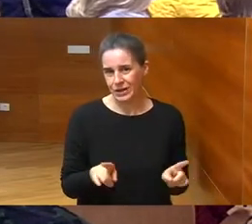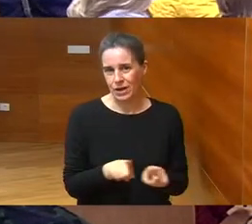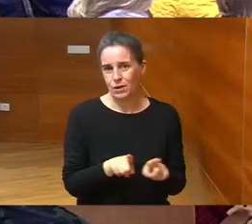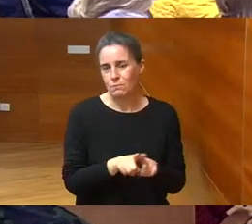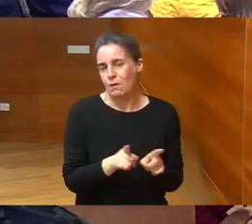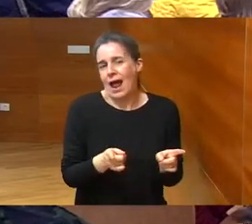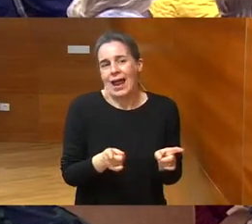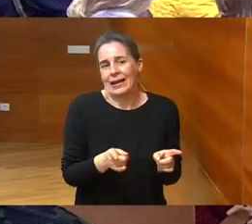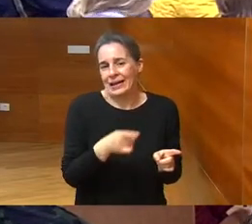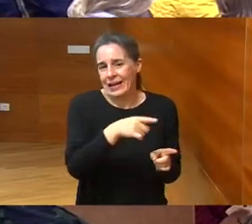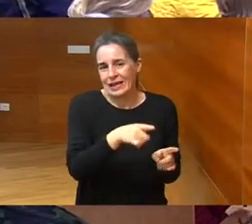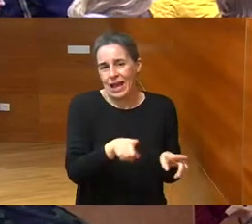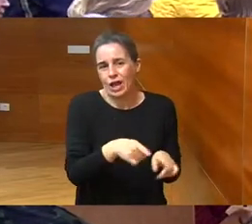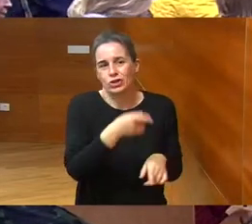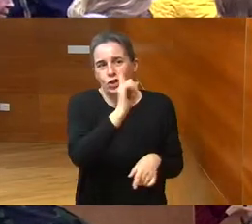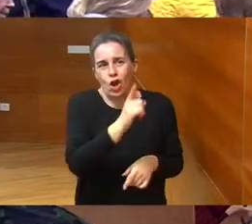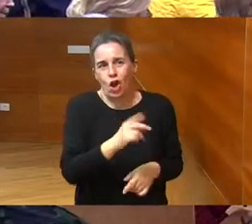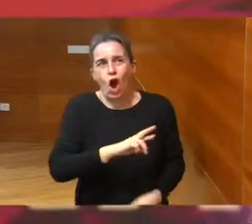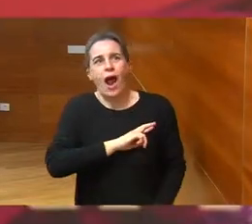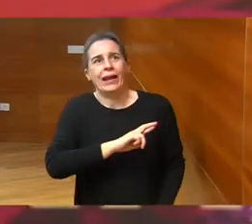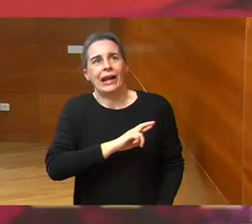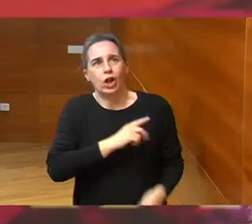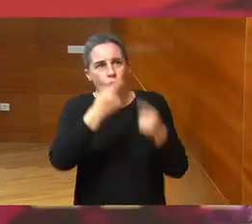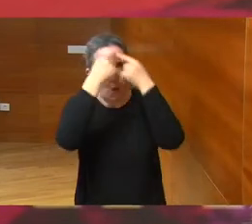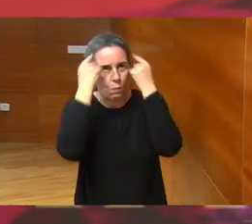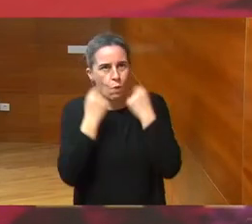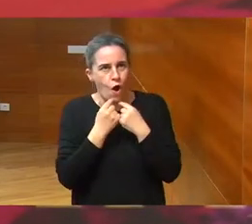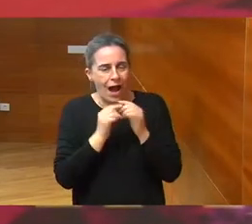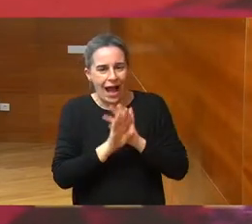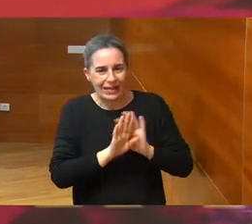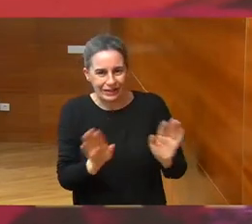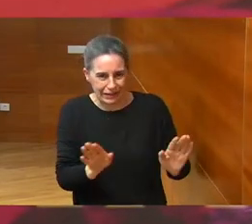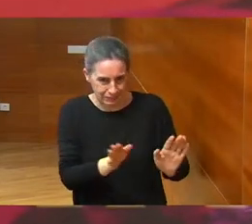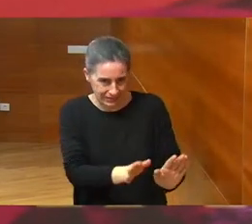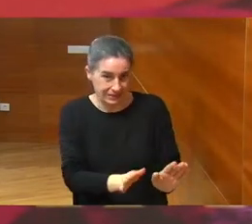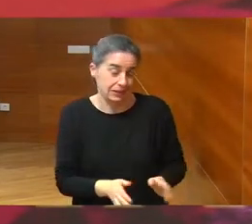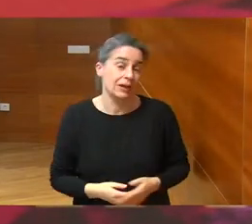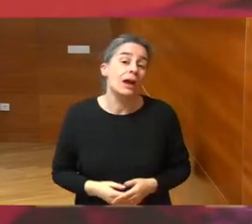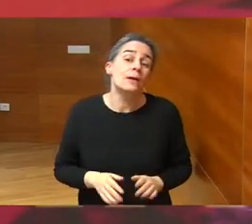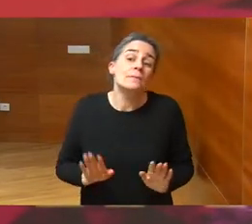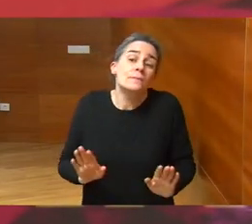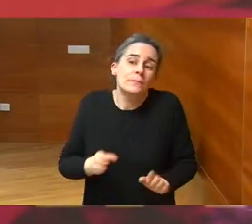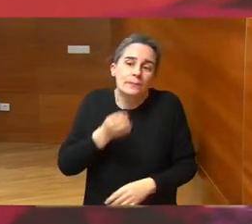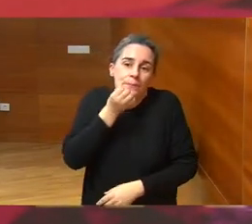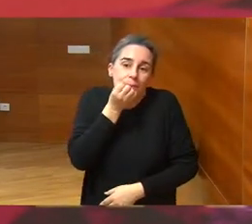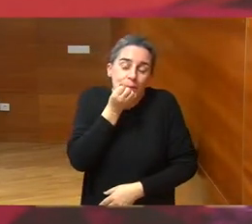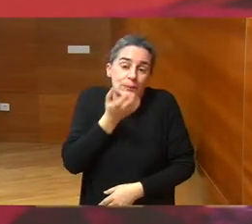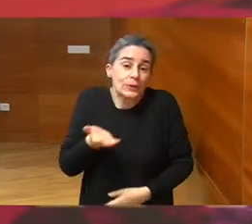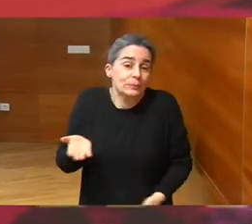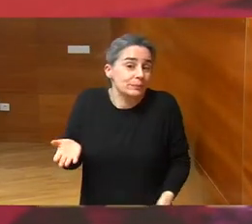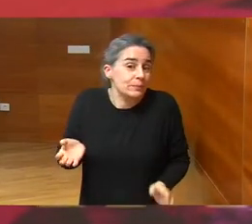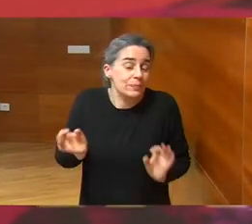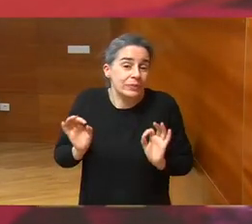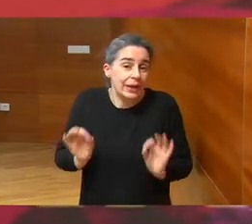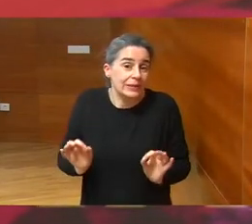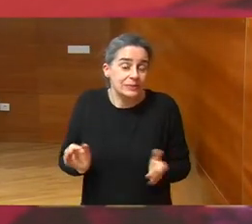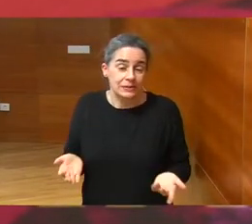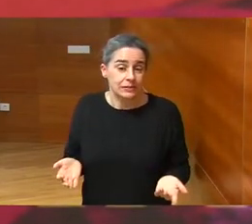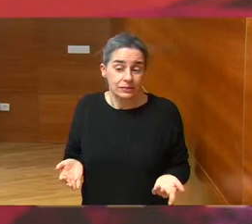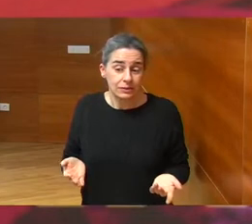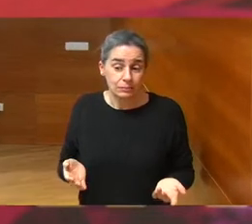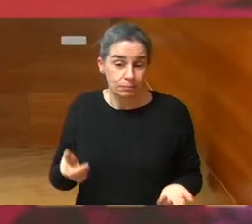San Bartolomé Santa María device Pero bueno efectivamente pensó que